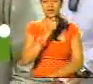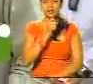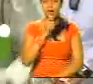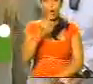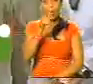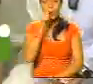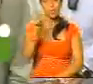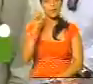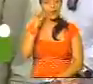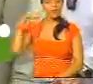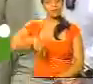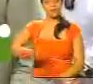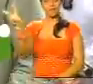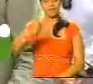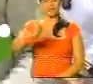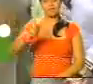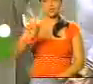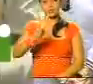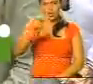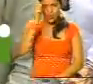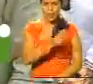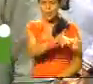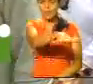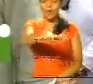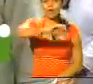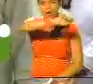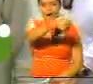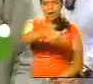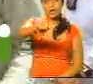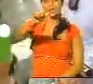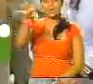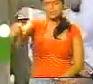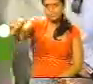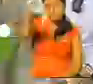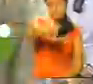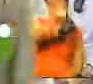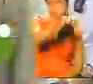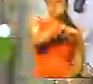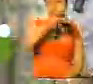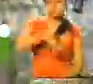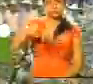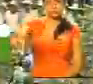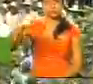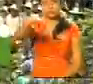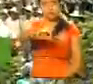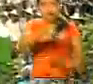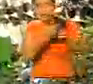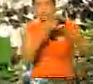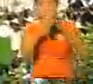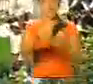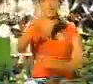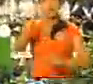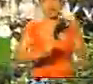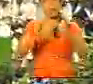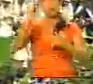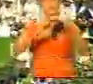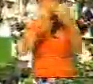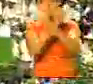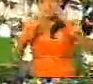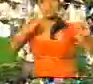hombres y mujeres de esta patria, los llaneros, los andinos, los orientales, los centrales. Ayudamos a construir